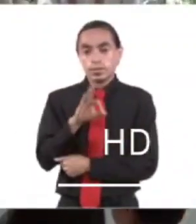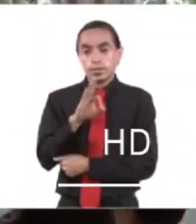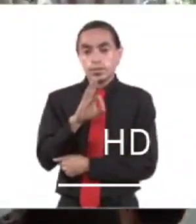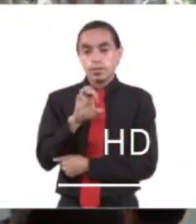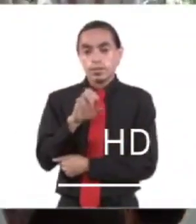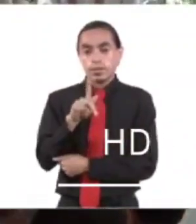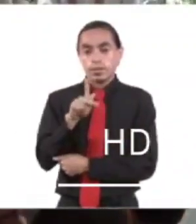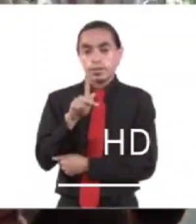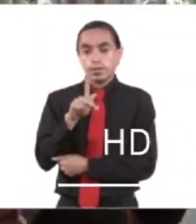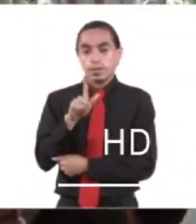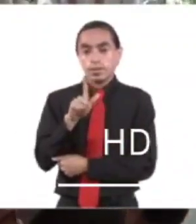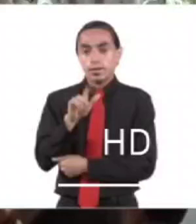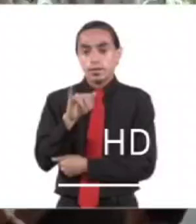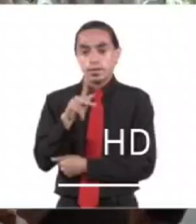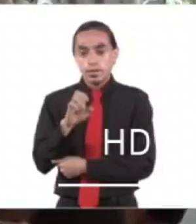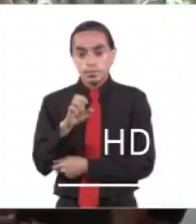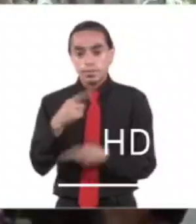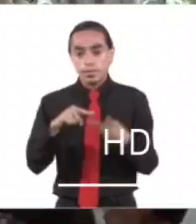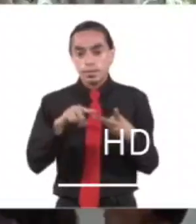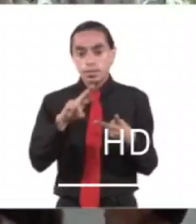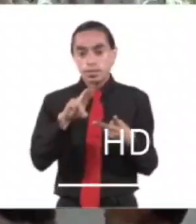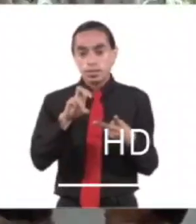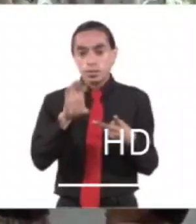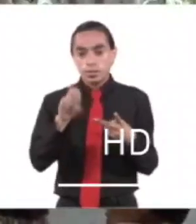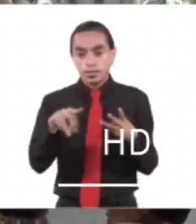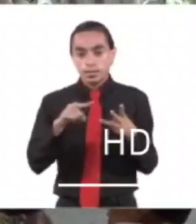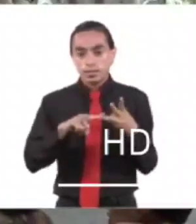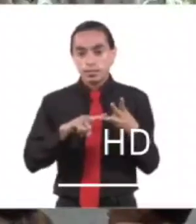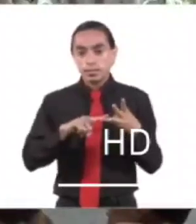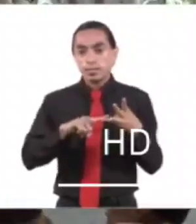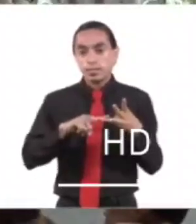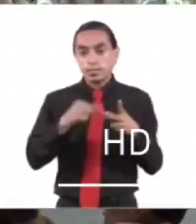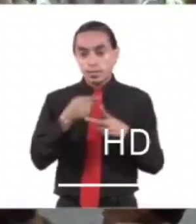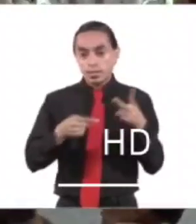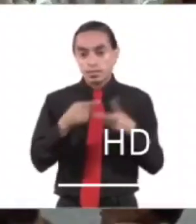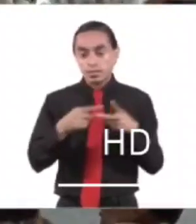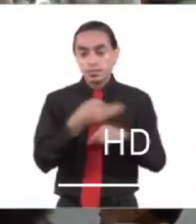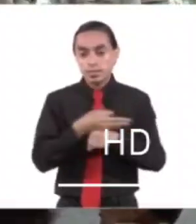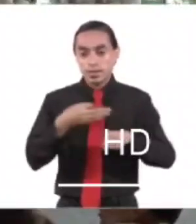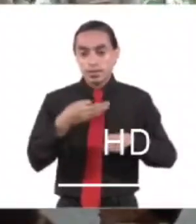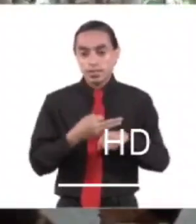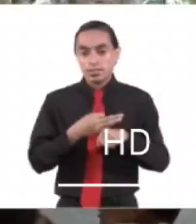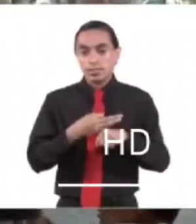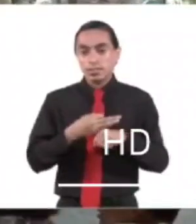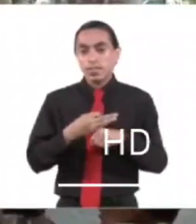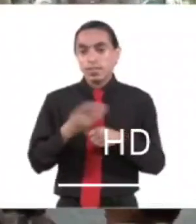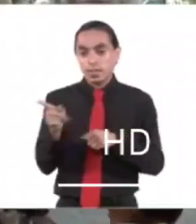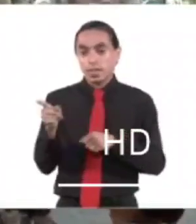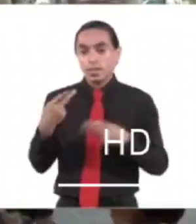Sánchez Monsiváis, Rubén Sánchez Monsiváis, familiares del escritor Carlos Monsiváis.